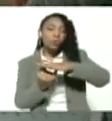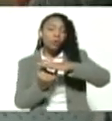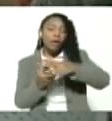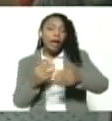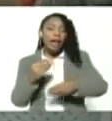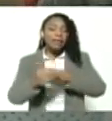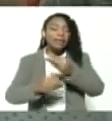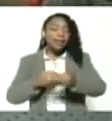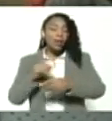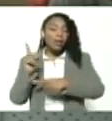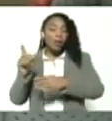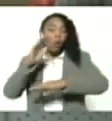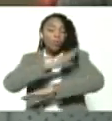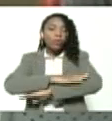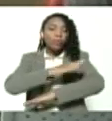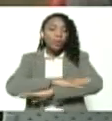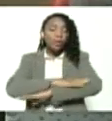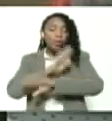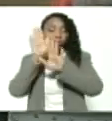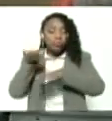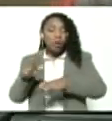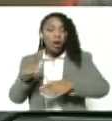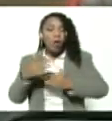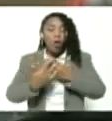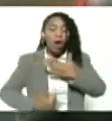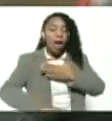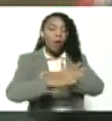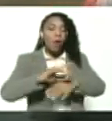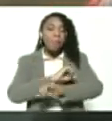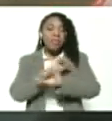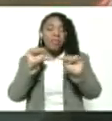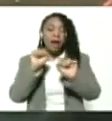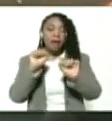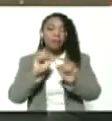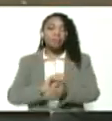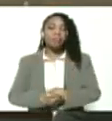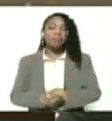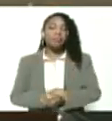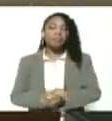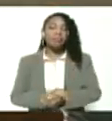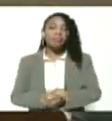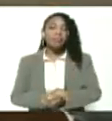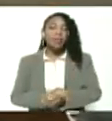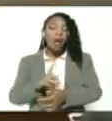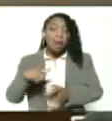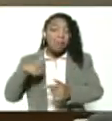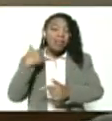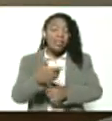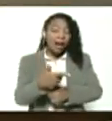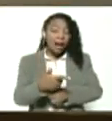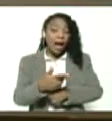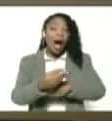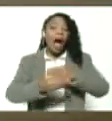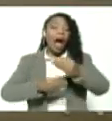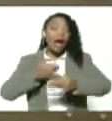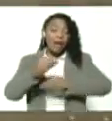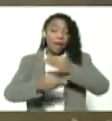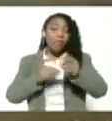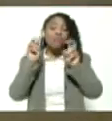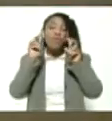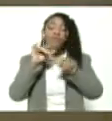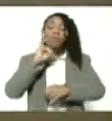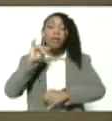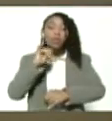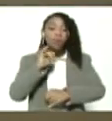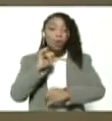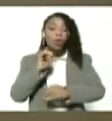subordinados a lo largo de la mañana del día de mañana. Ya a partir de mañana iremos generando nuevas informaciones e